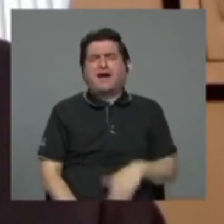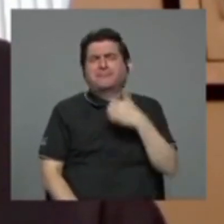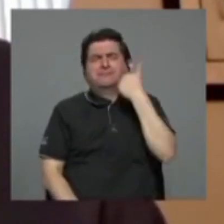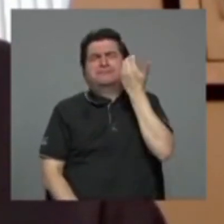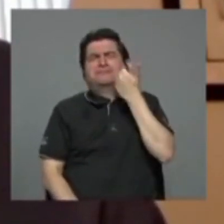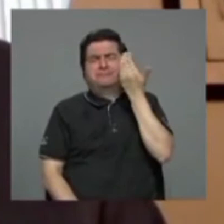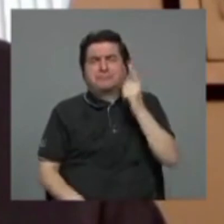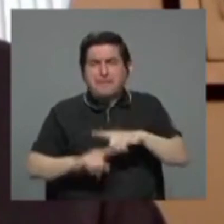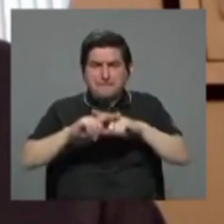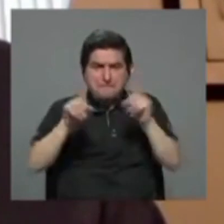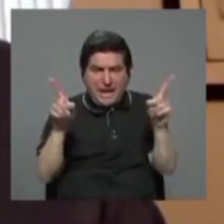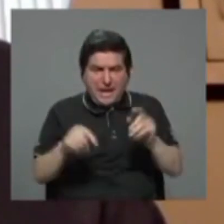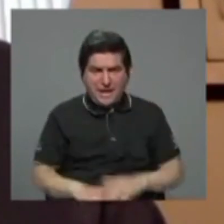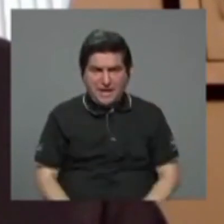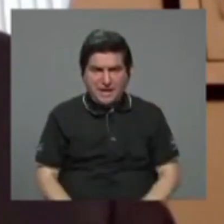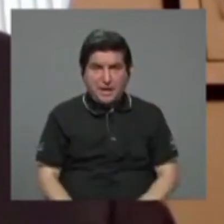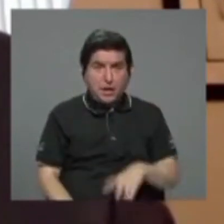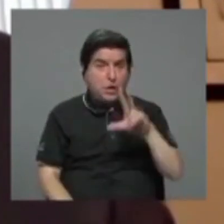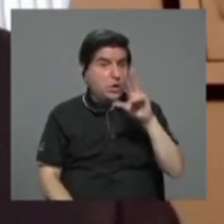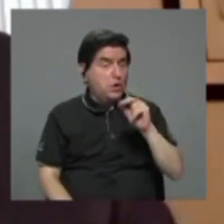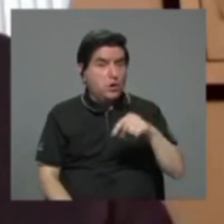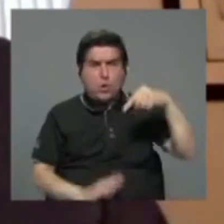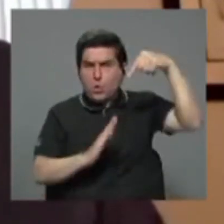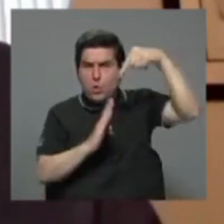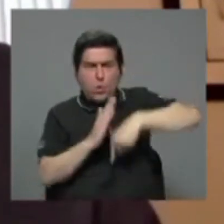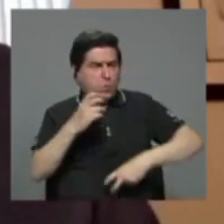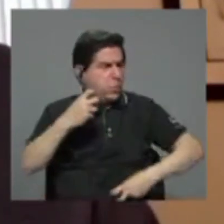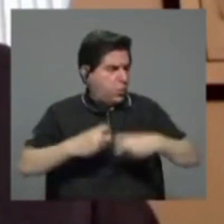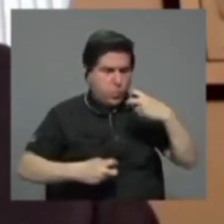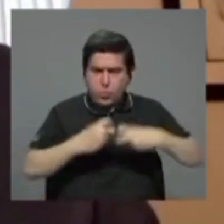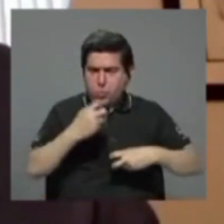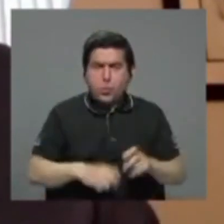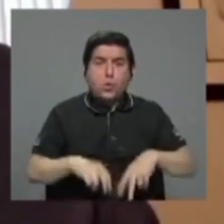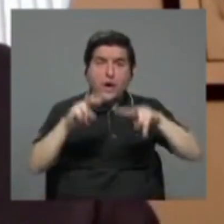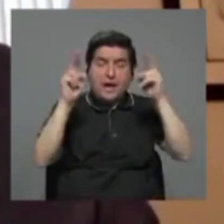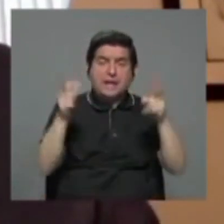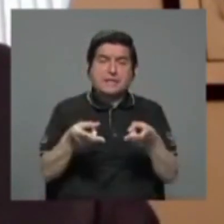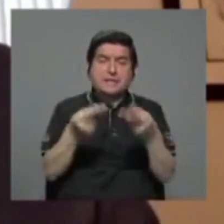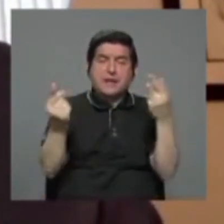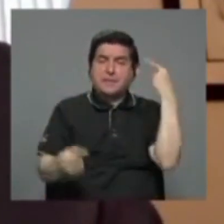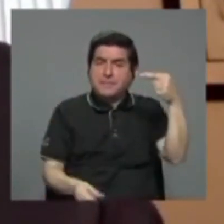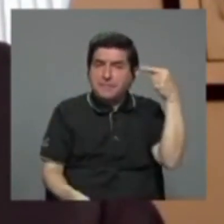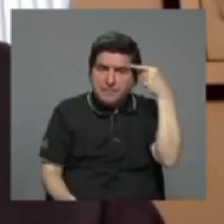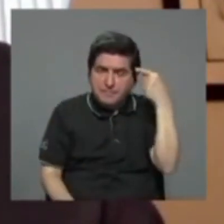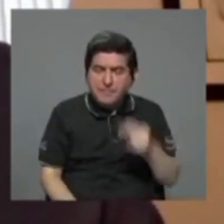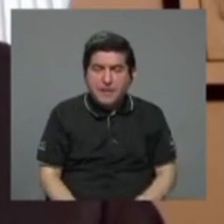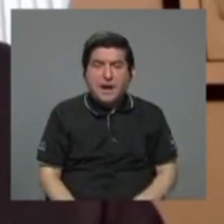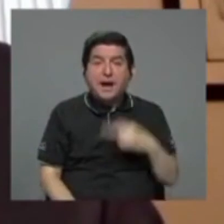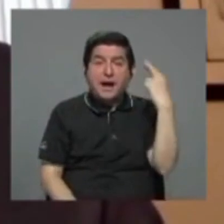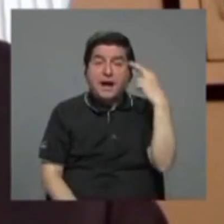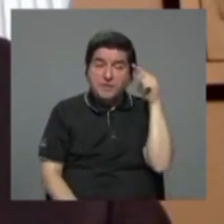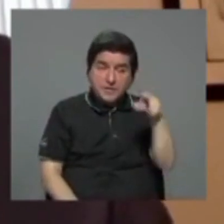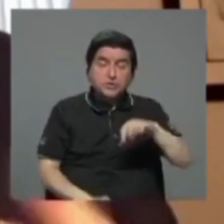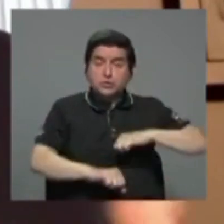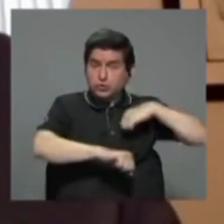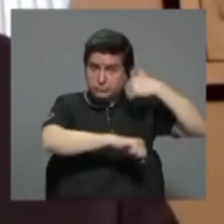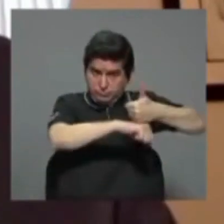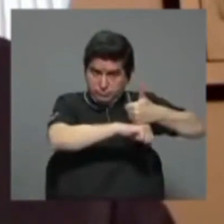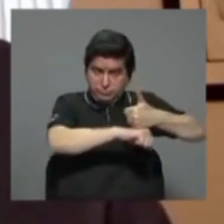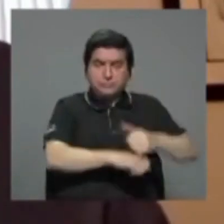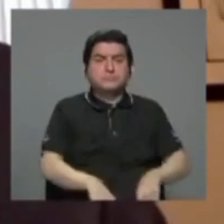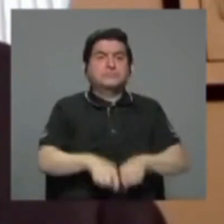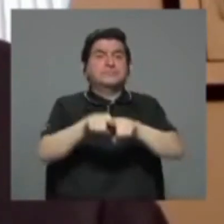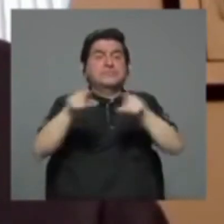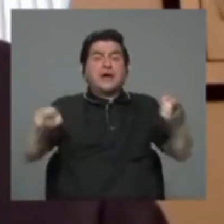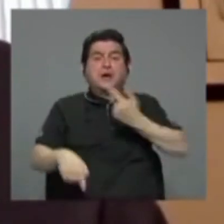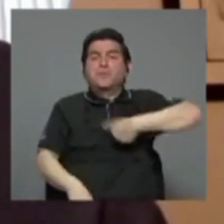sí por lo menos que no es extremadamente crítica en materia fiscal si no hubiera sido por eso. Y no tendríamos